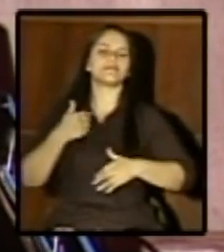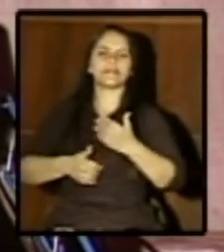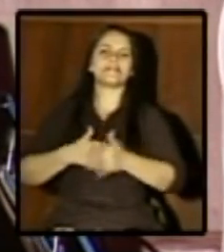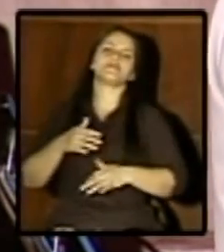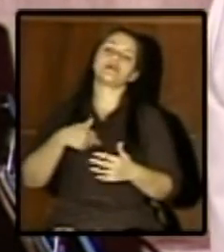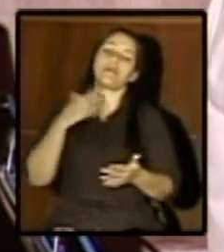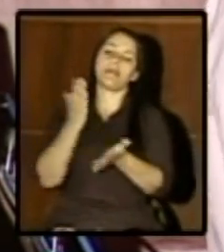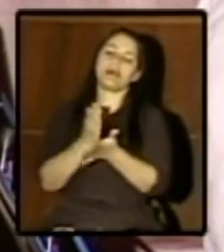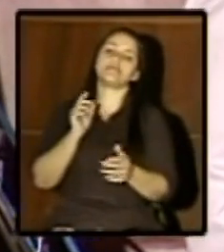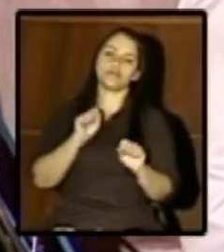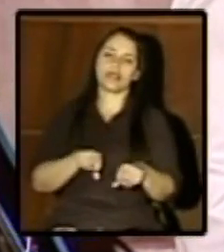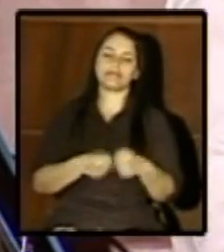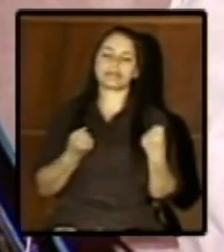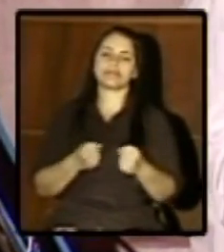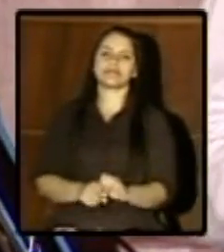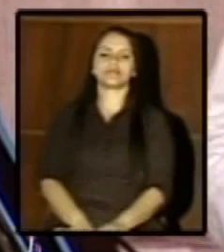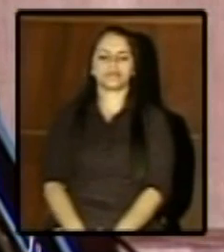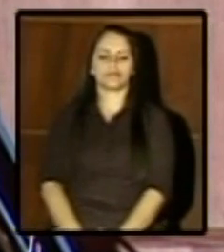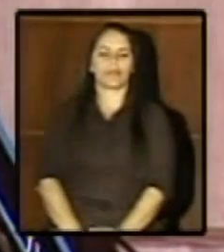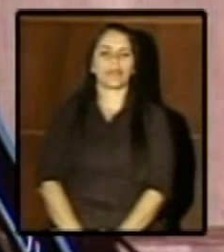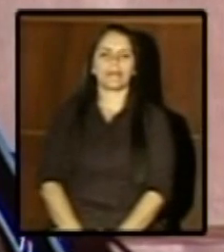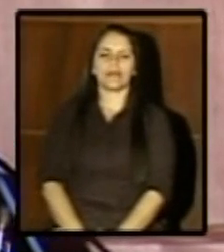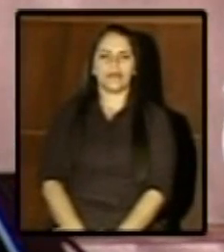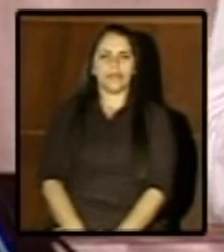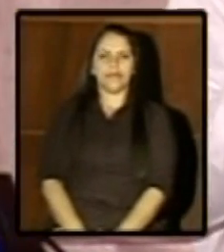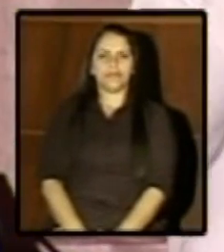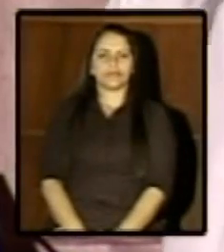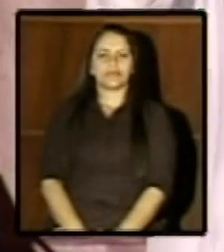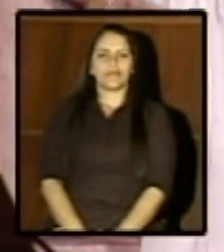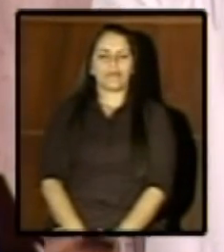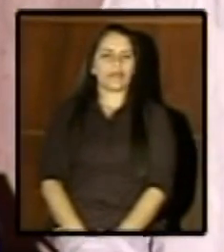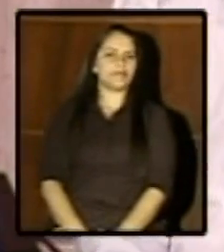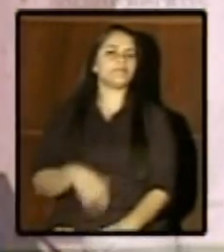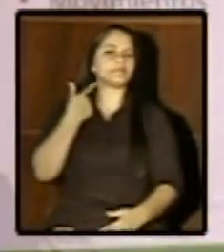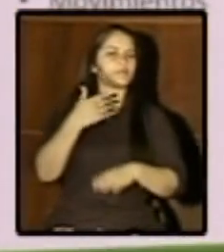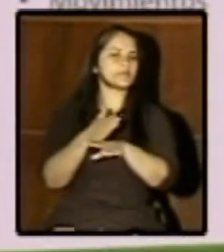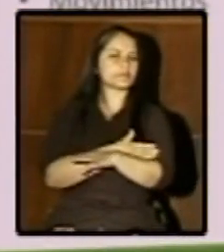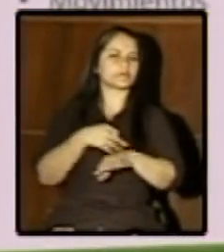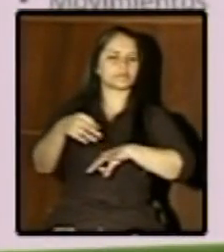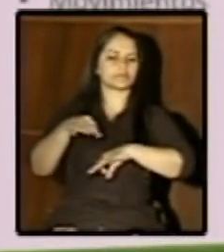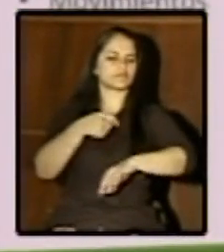ahí. Entonces ese huesito le da al tendón, vuelve y le da, entonces hasta que puede romperlo incluso.